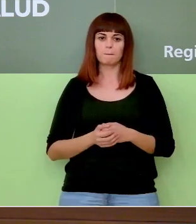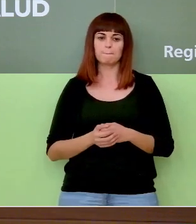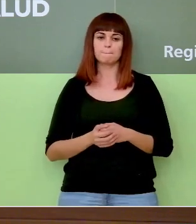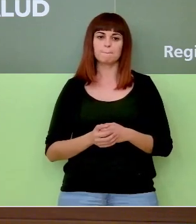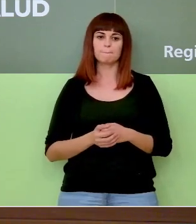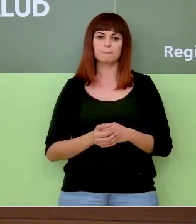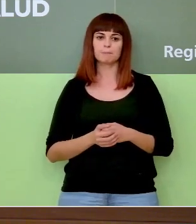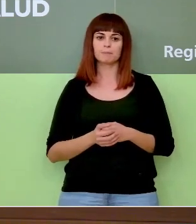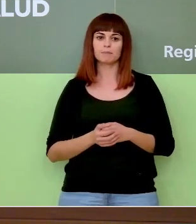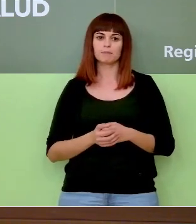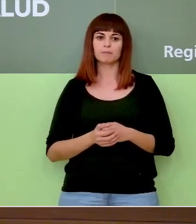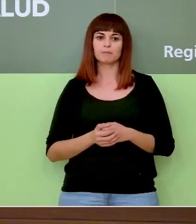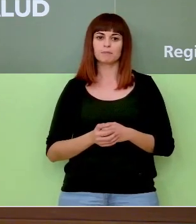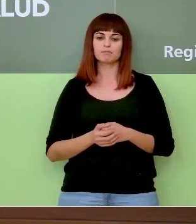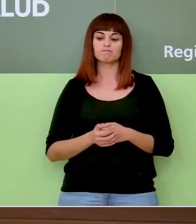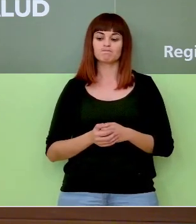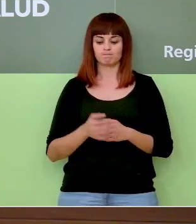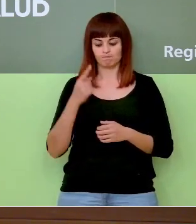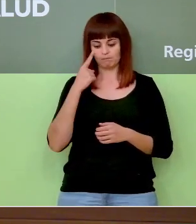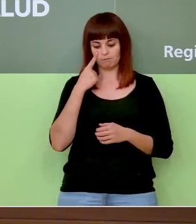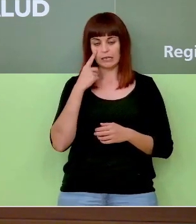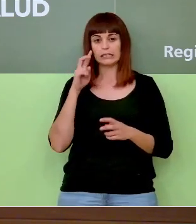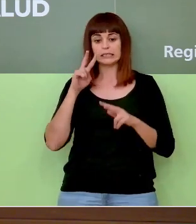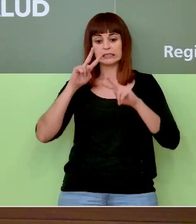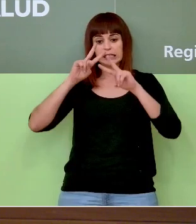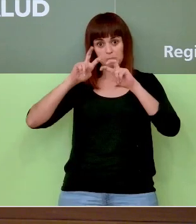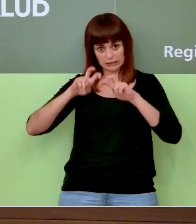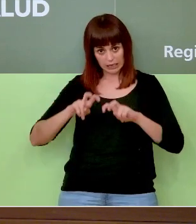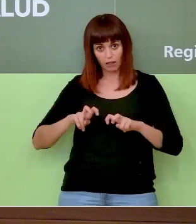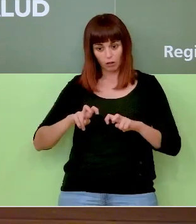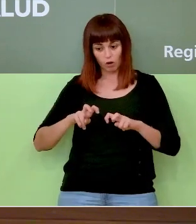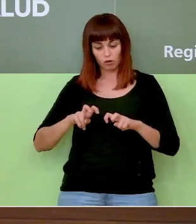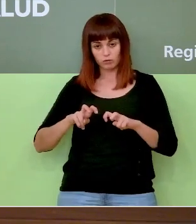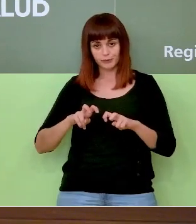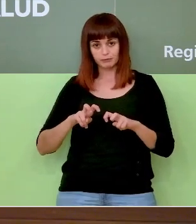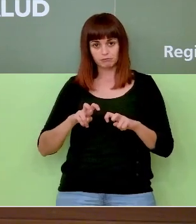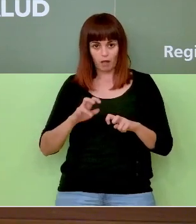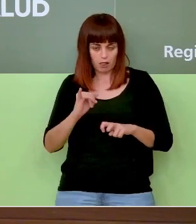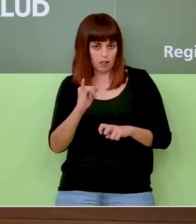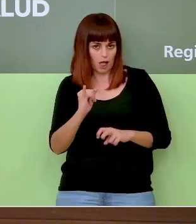principio, la investigación está y ha estado en curso. Realmente,